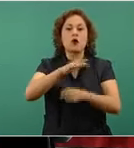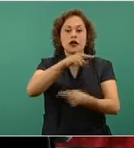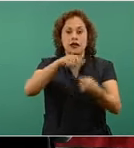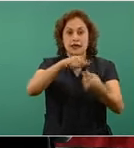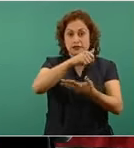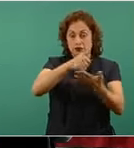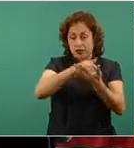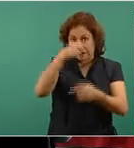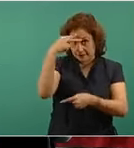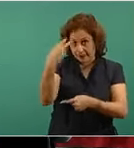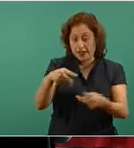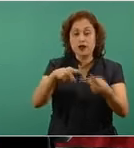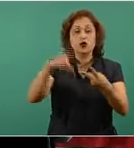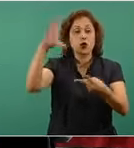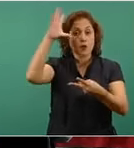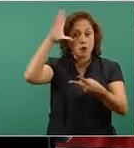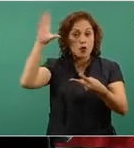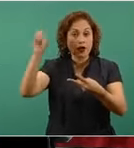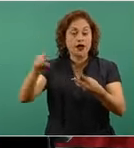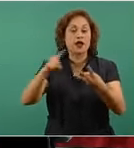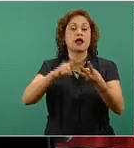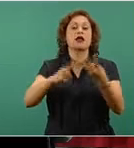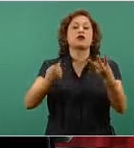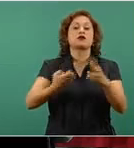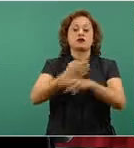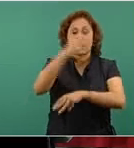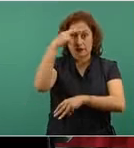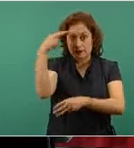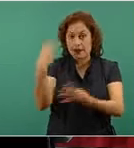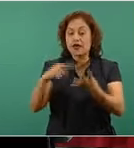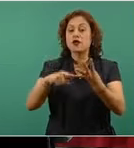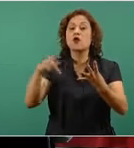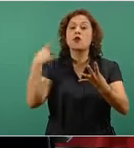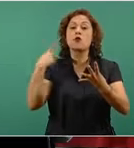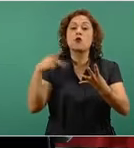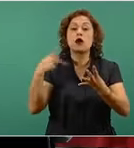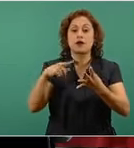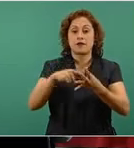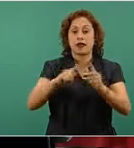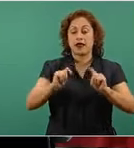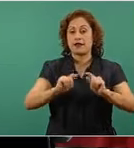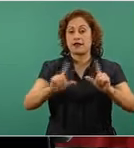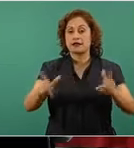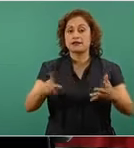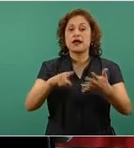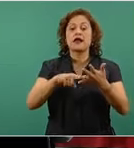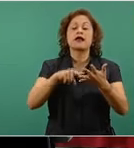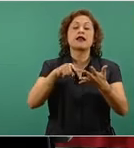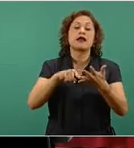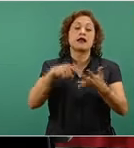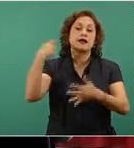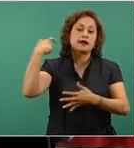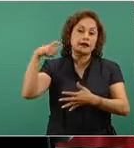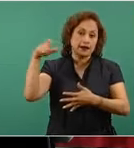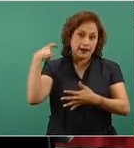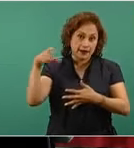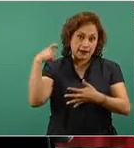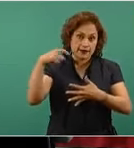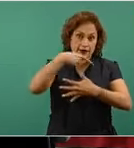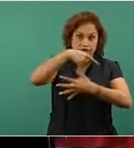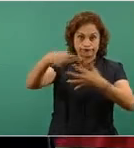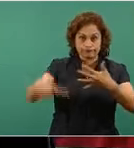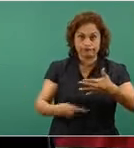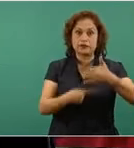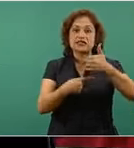México, Puebla, Tlaxcala, Hidalgo y Querétaro. Son las 6 entidades a las que nos hemos estado